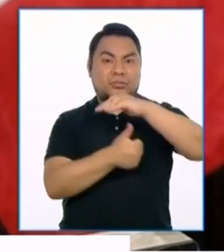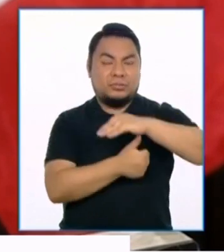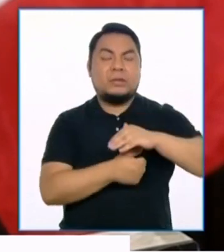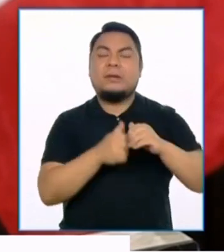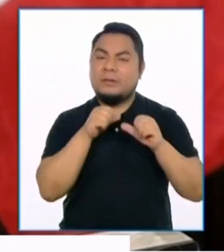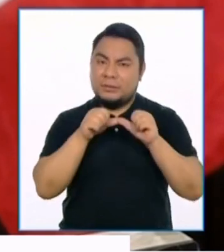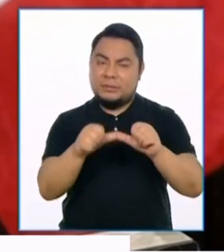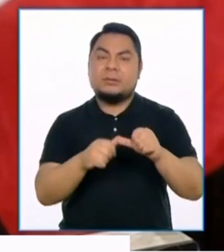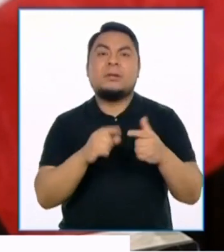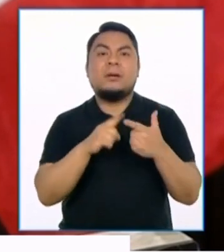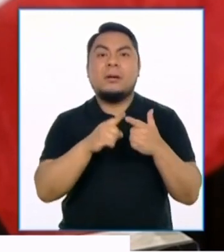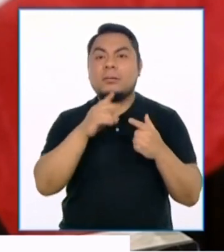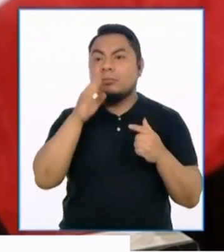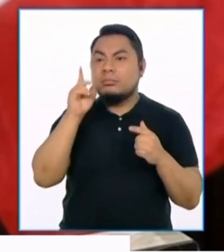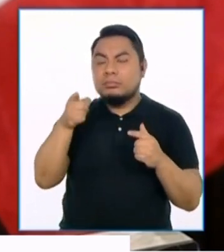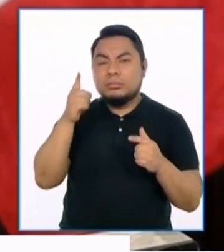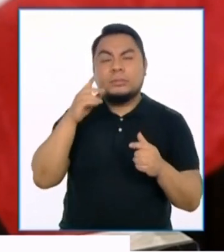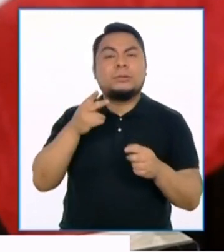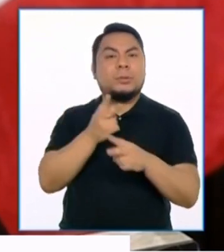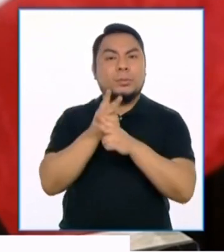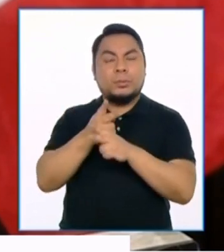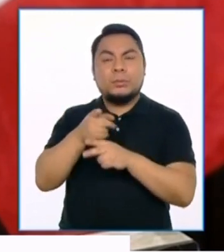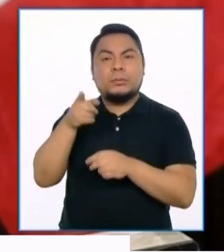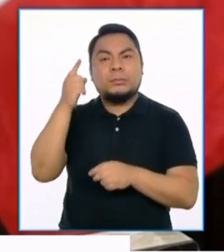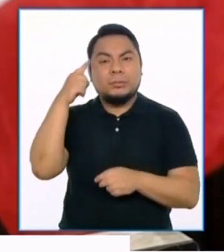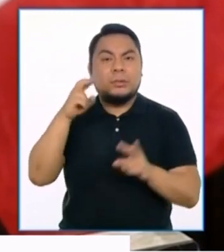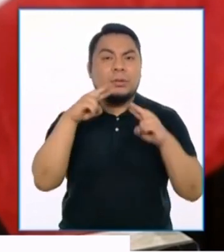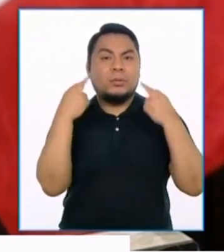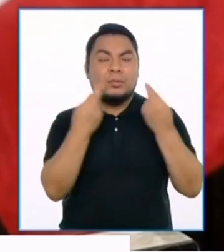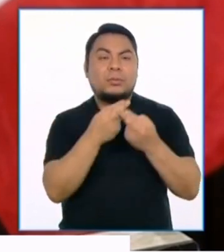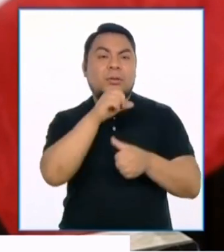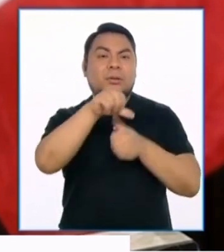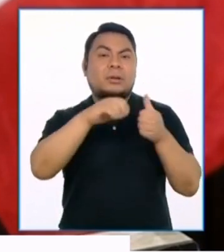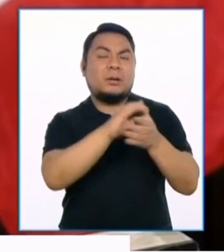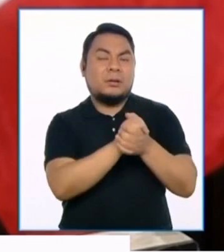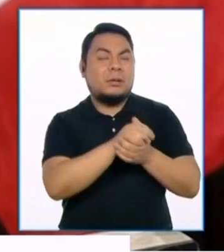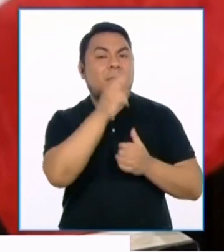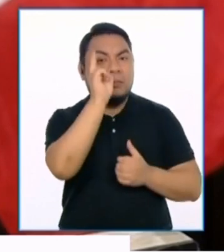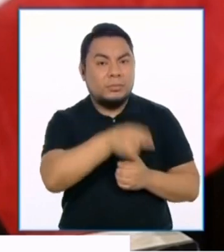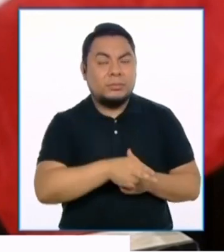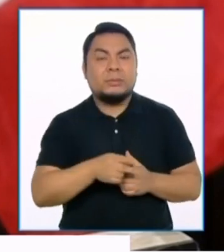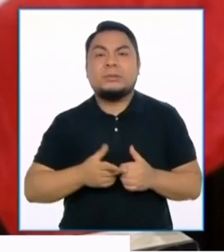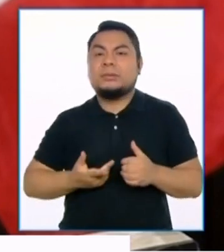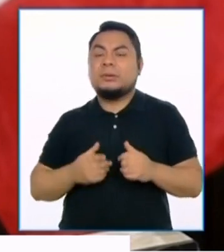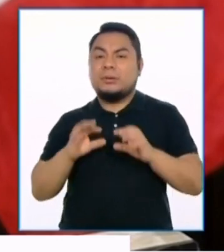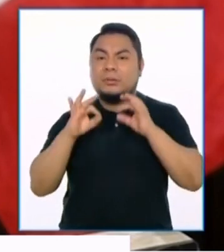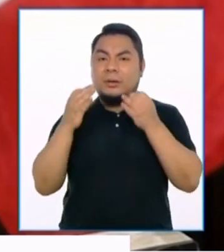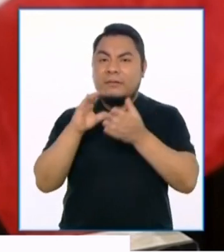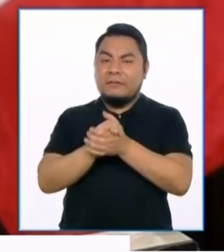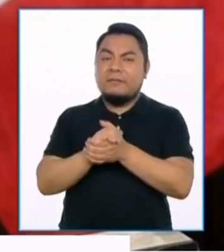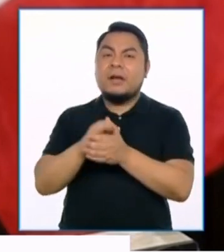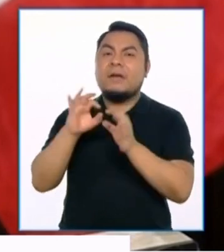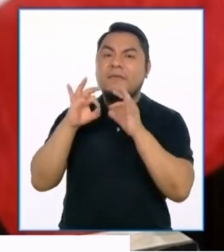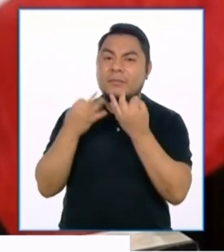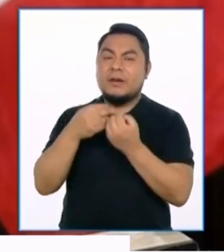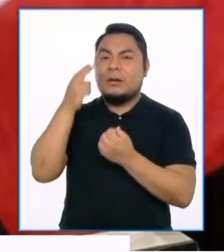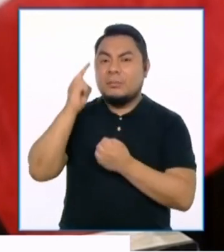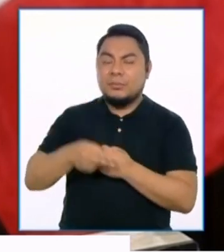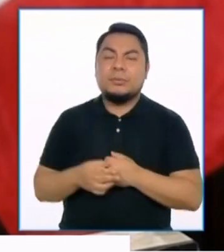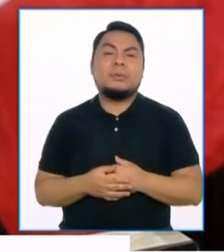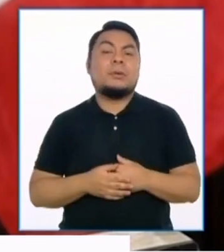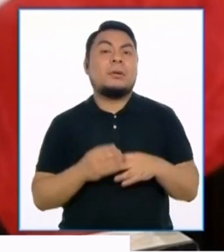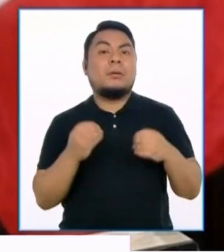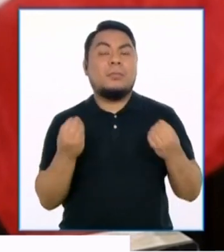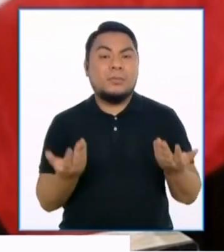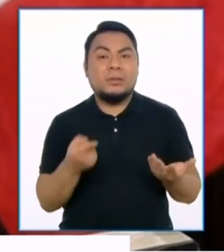las restricciones de reuniones. O sea, están prohibidas las reuniones porque son